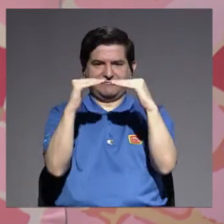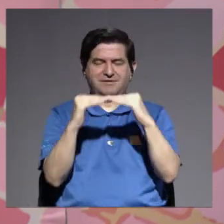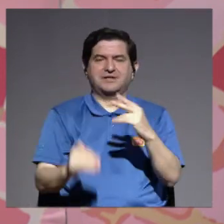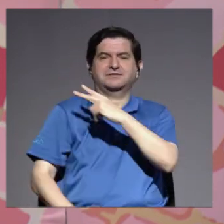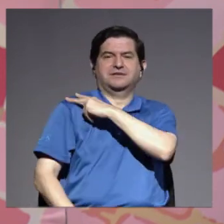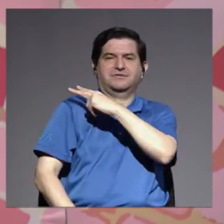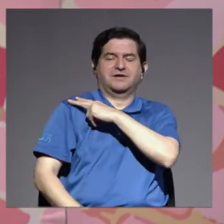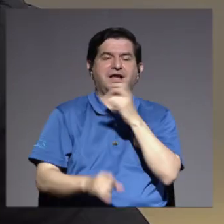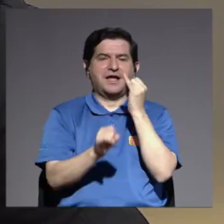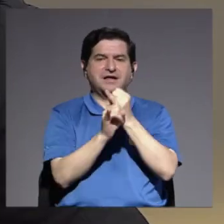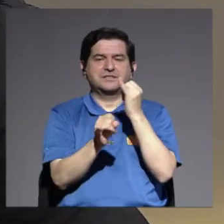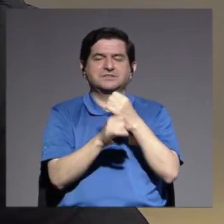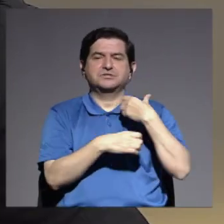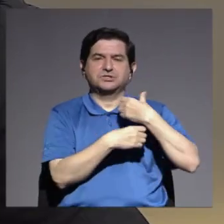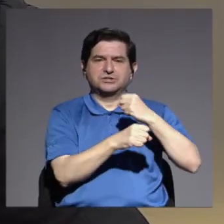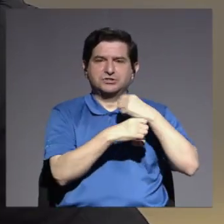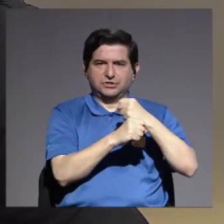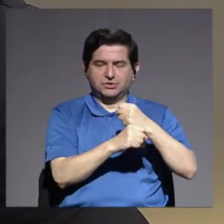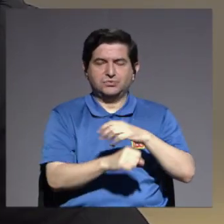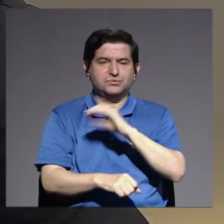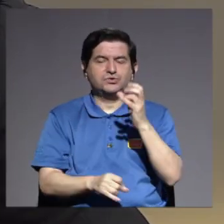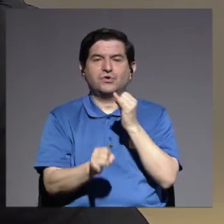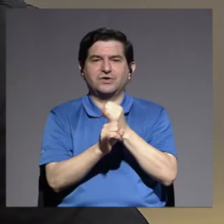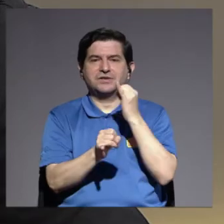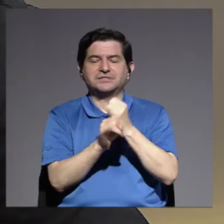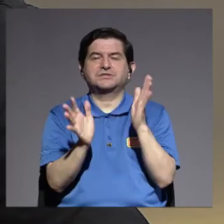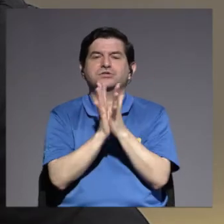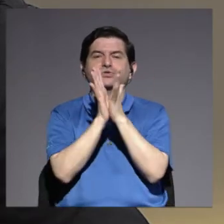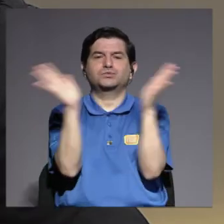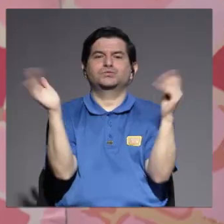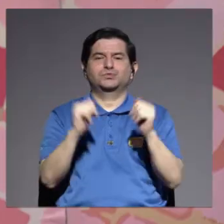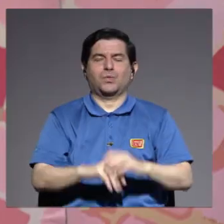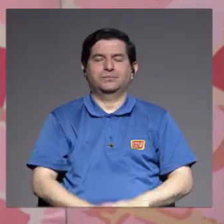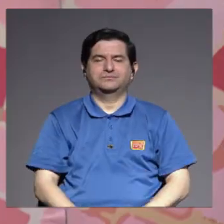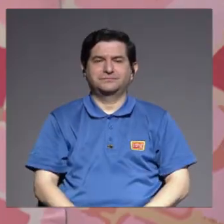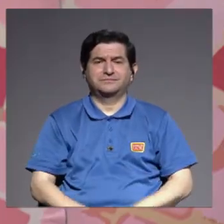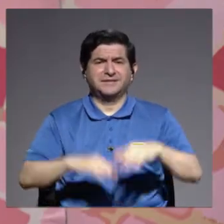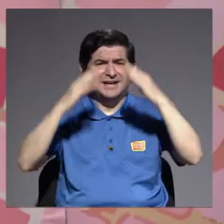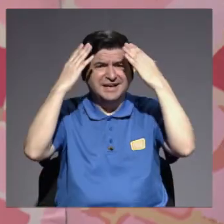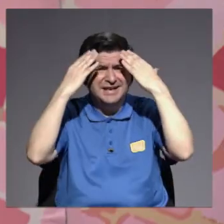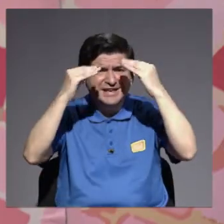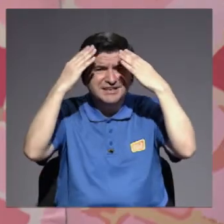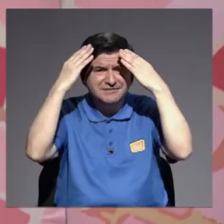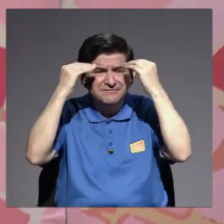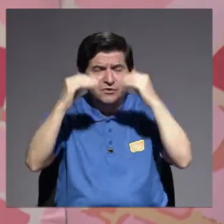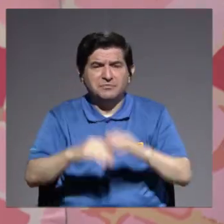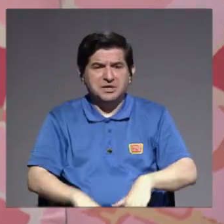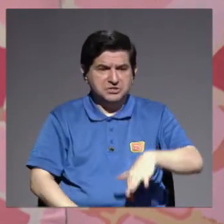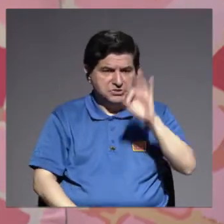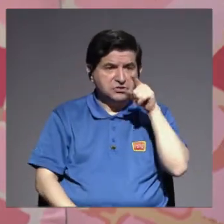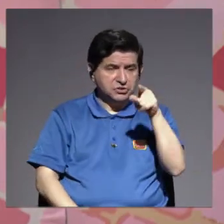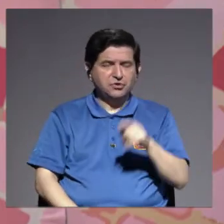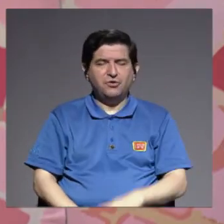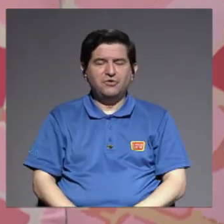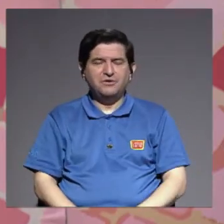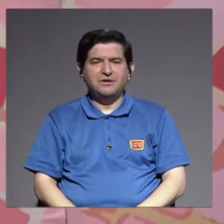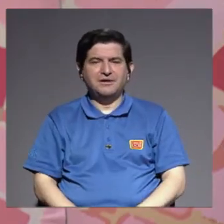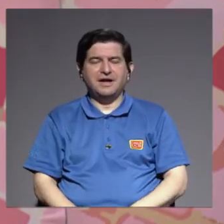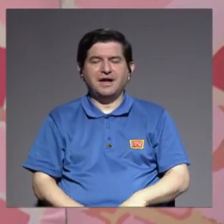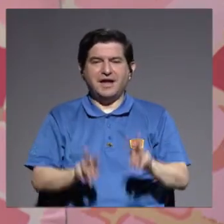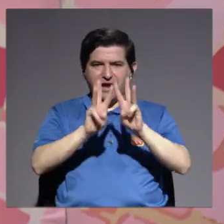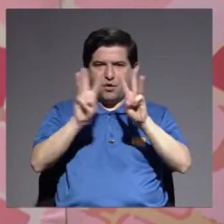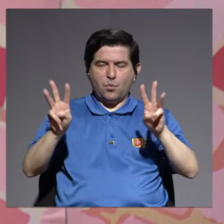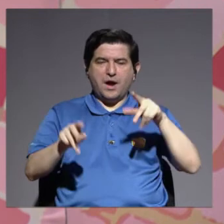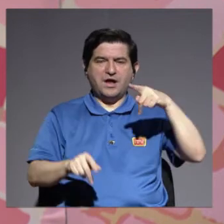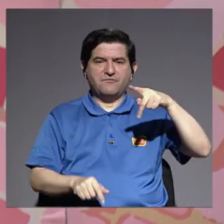de instituciones, municipalidades y entidades públicas. La información, como digo, la encontrarán en la página de PROSIC